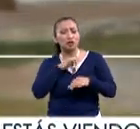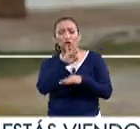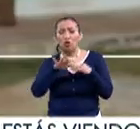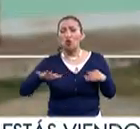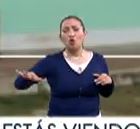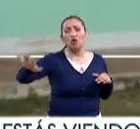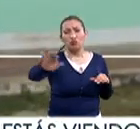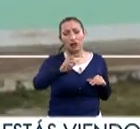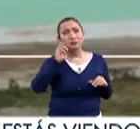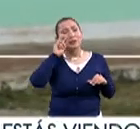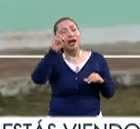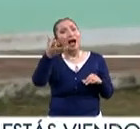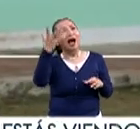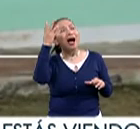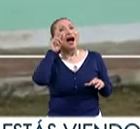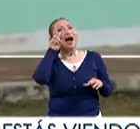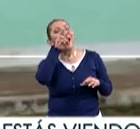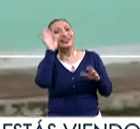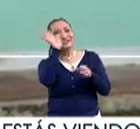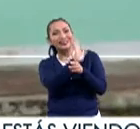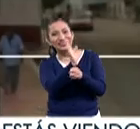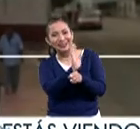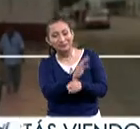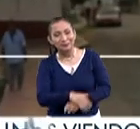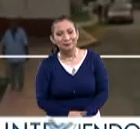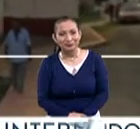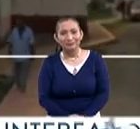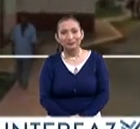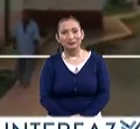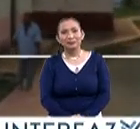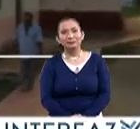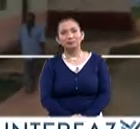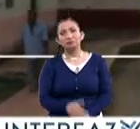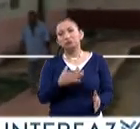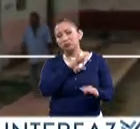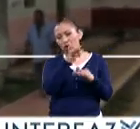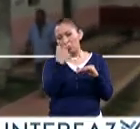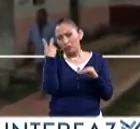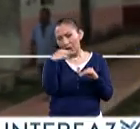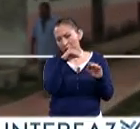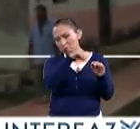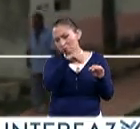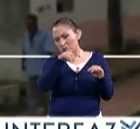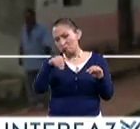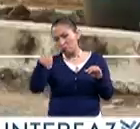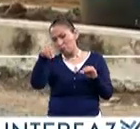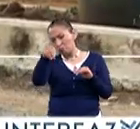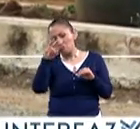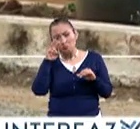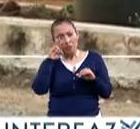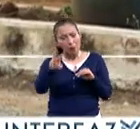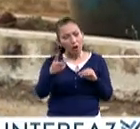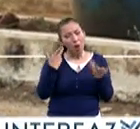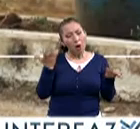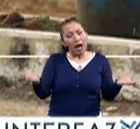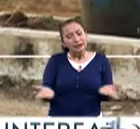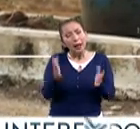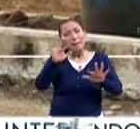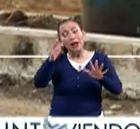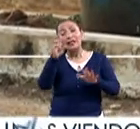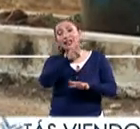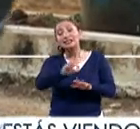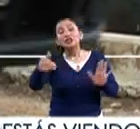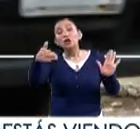las personas que se han visto beneficiadas. A lo largo de todo este recorrido, hemos logrado autogenerar cerca